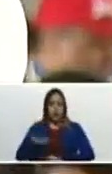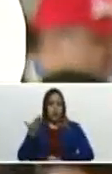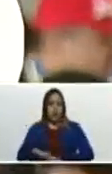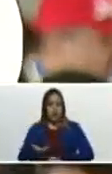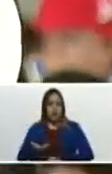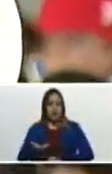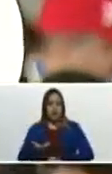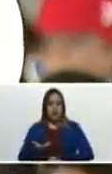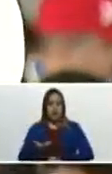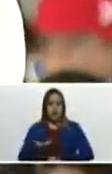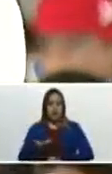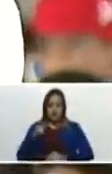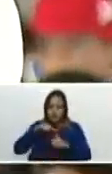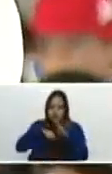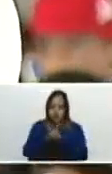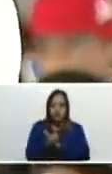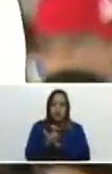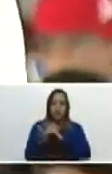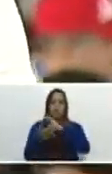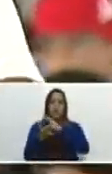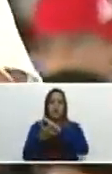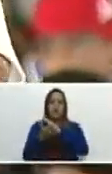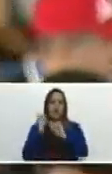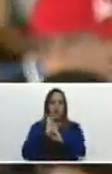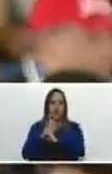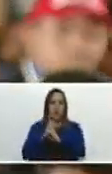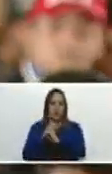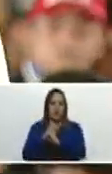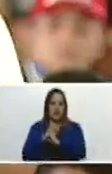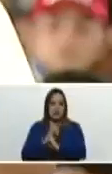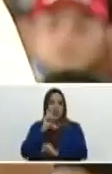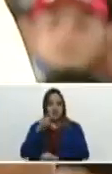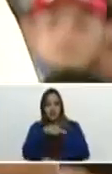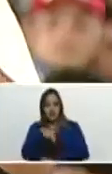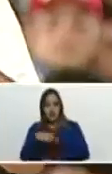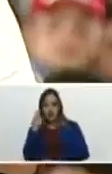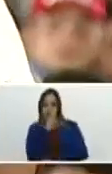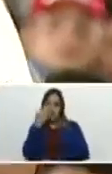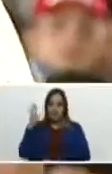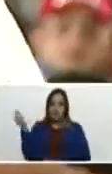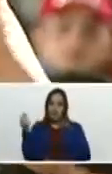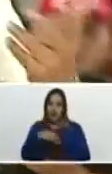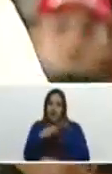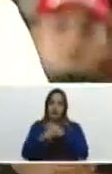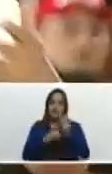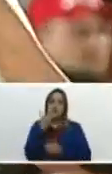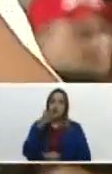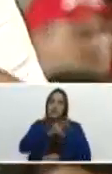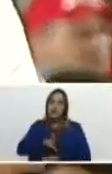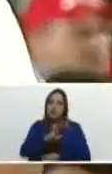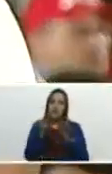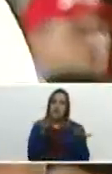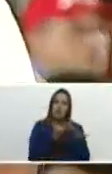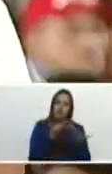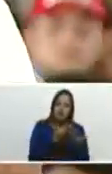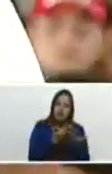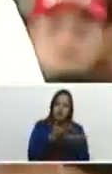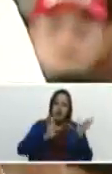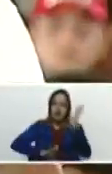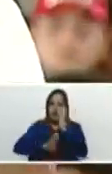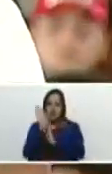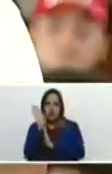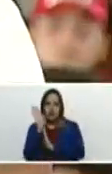acceso a las tecnologías y al internet, sino que nosotros nos comprometemos además a darle un buen uso, que es para el estudio, pues, que es para el